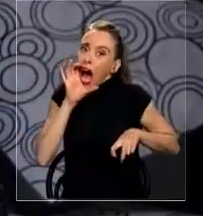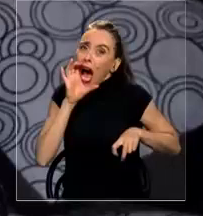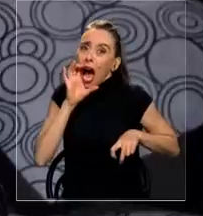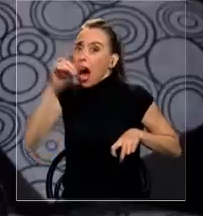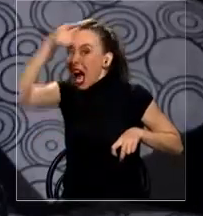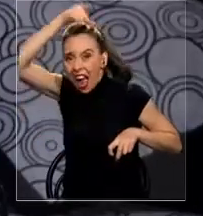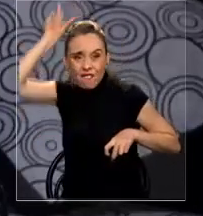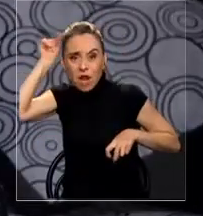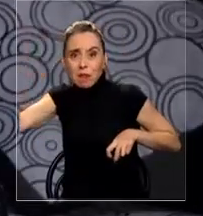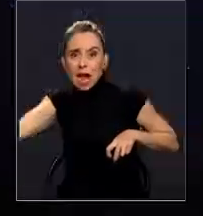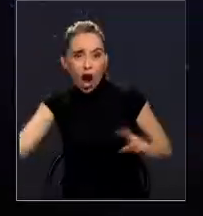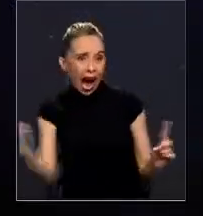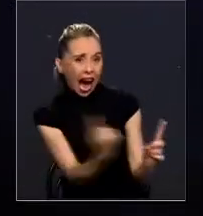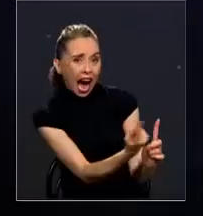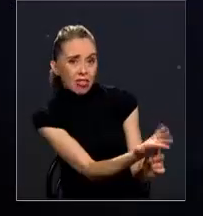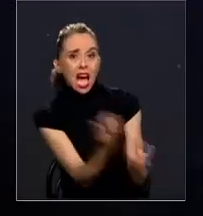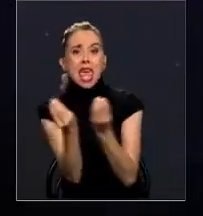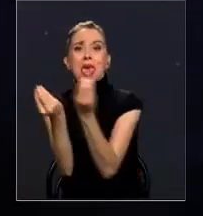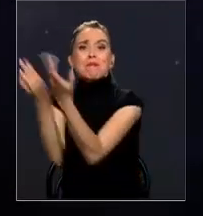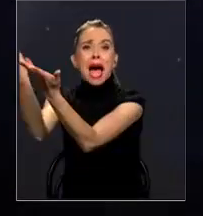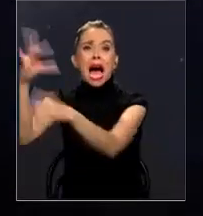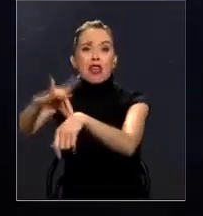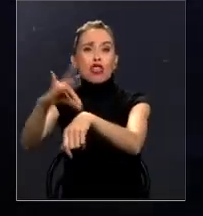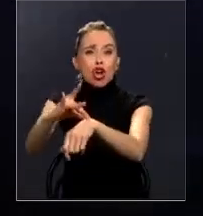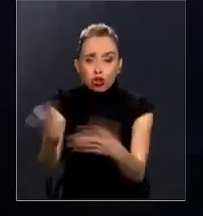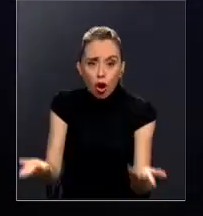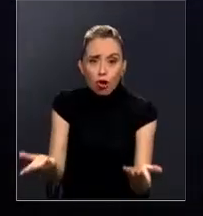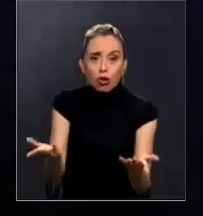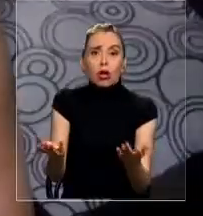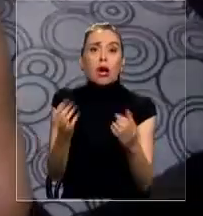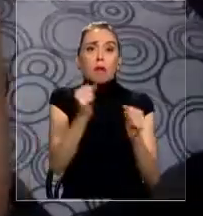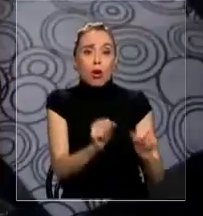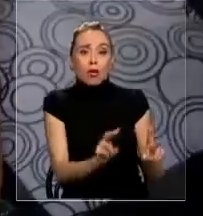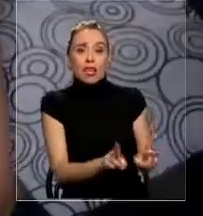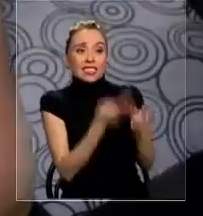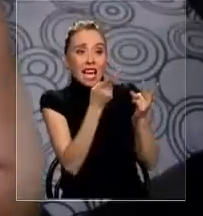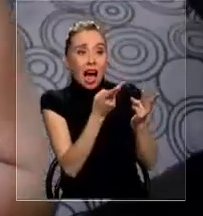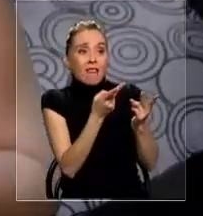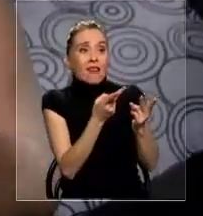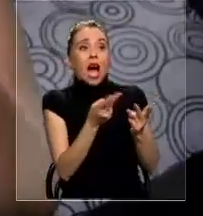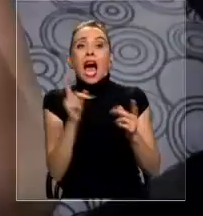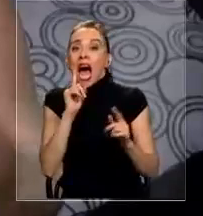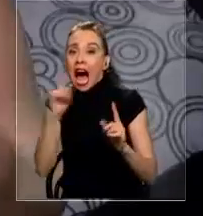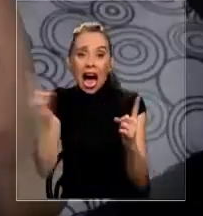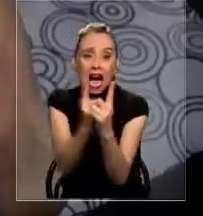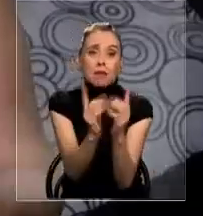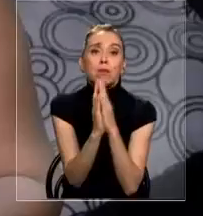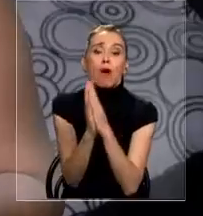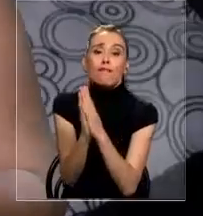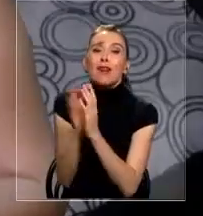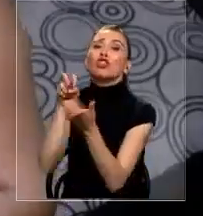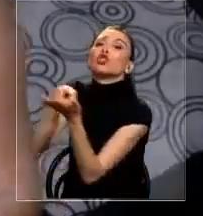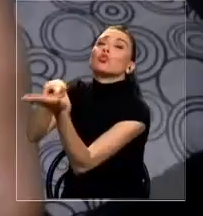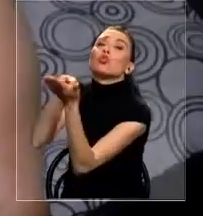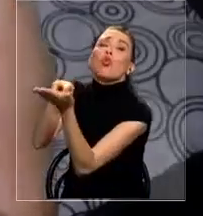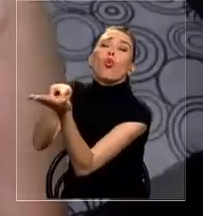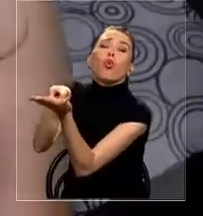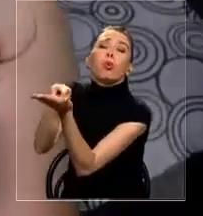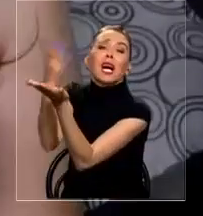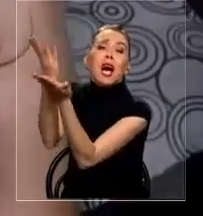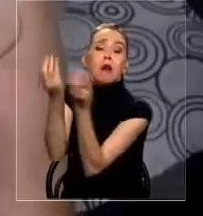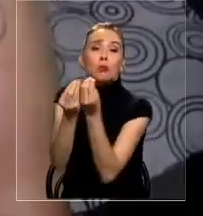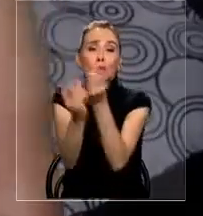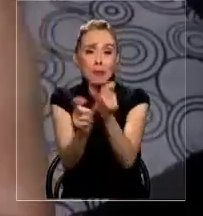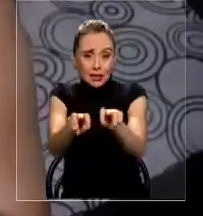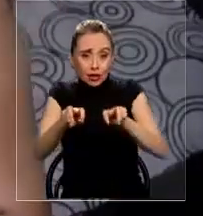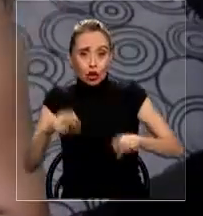oye, necesitamos atención, ¿qué pasa con los médicos? Podría ser salvada, en este momento tienen que hacerle algo, por favor, se lo suplicamos. Hay mucha gente